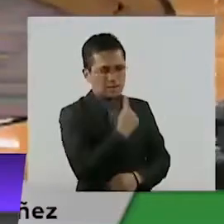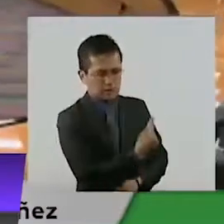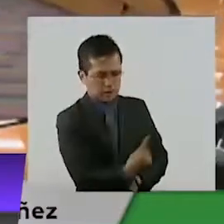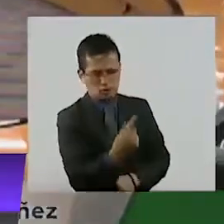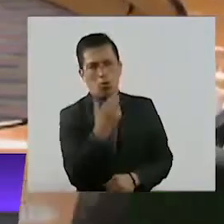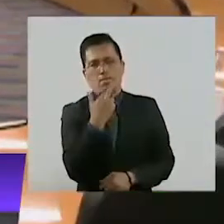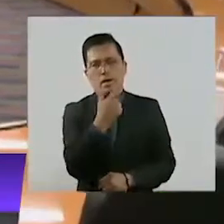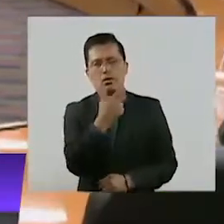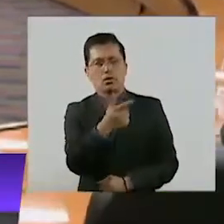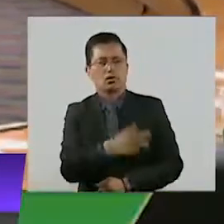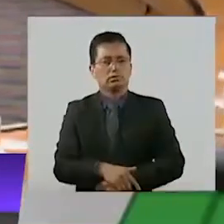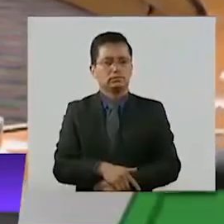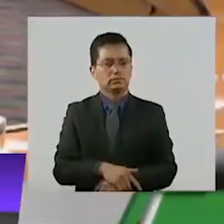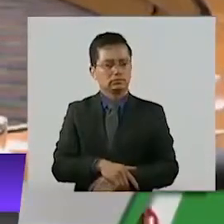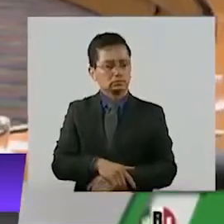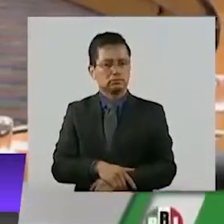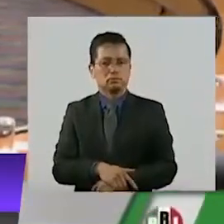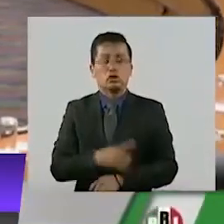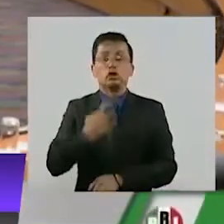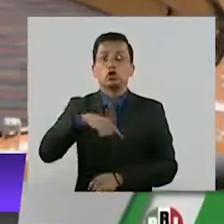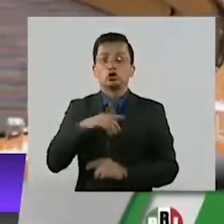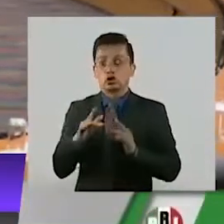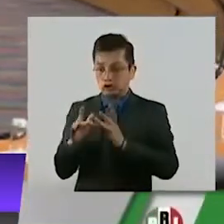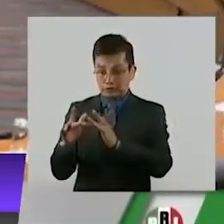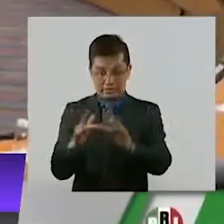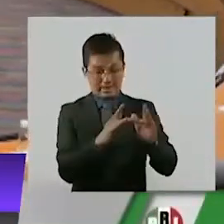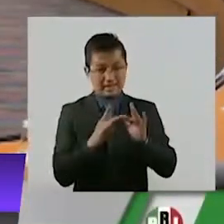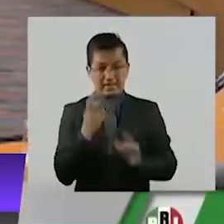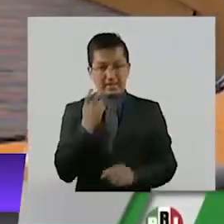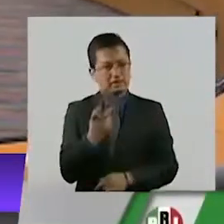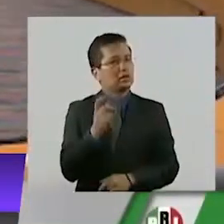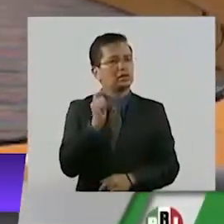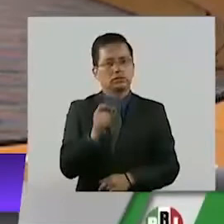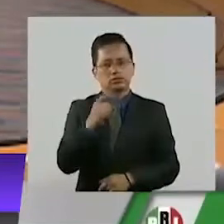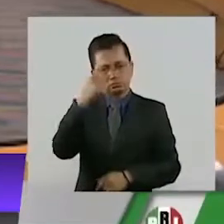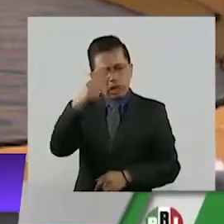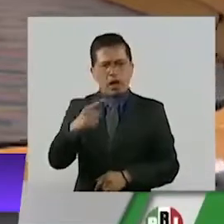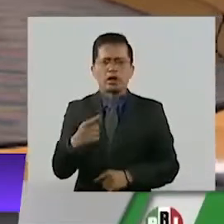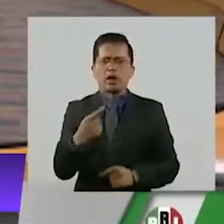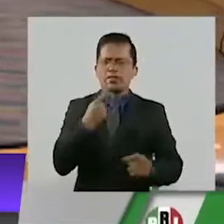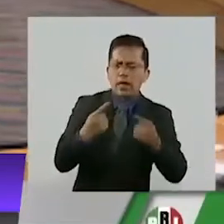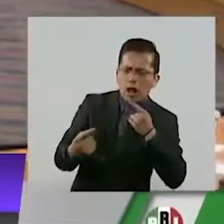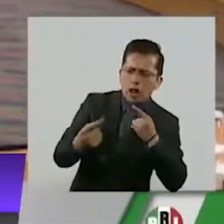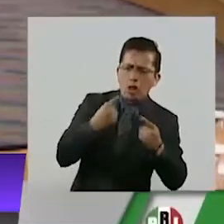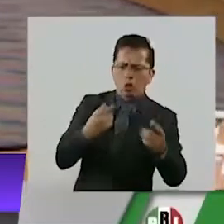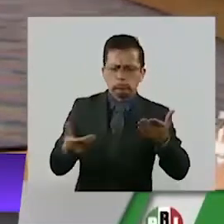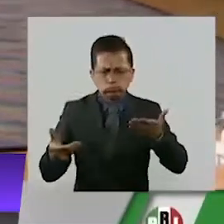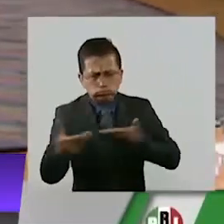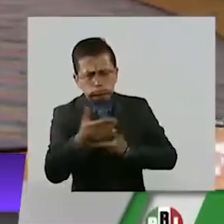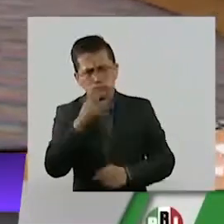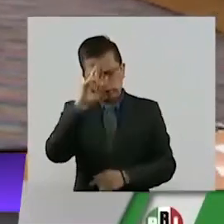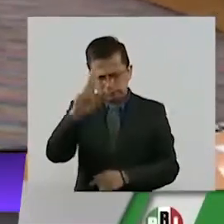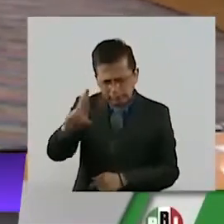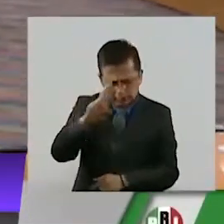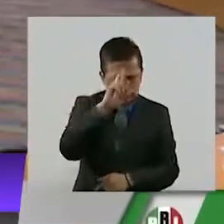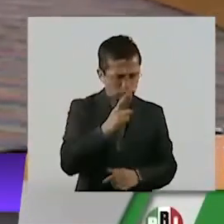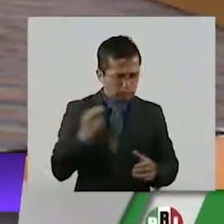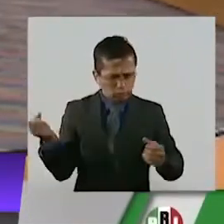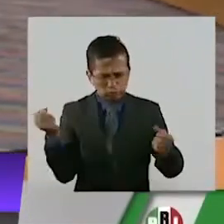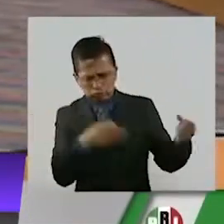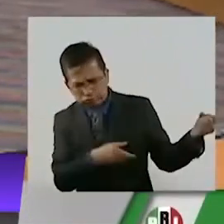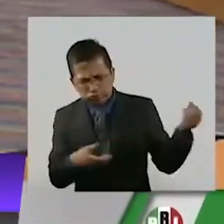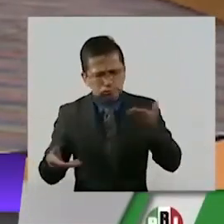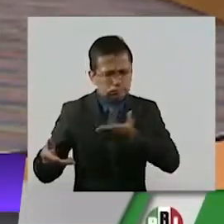La red que nosotros vamos a construir será un espacio respetuoso de diálogo que nos va a permitir escucharnos, compartir ideas